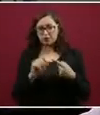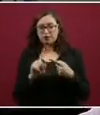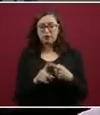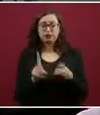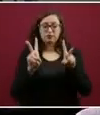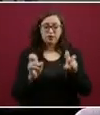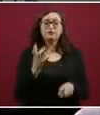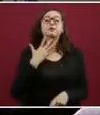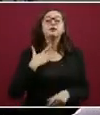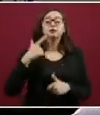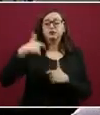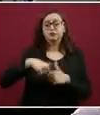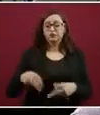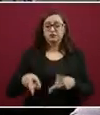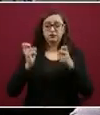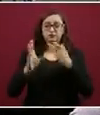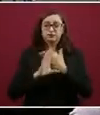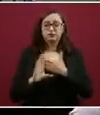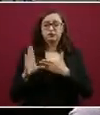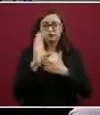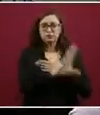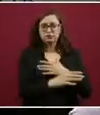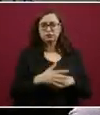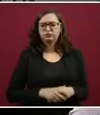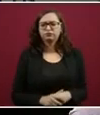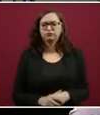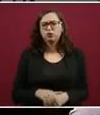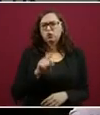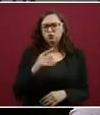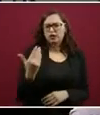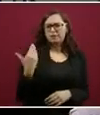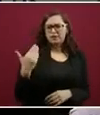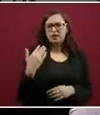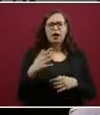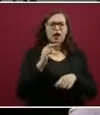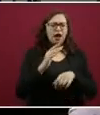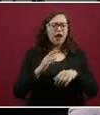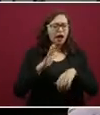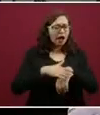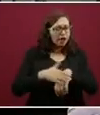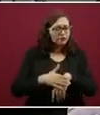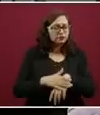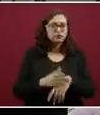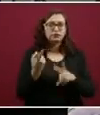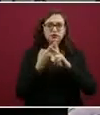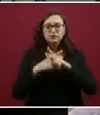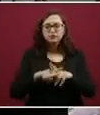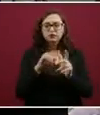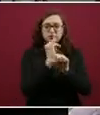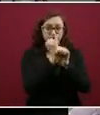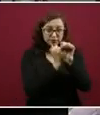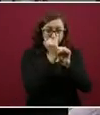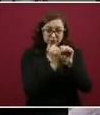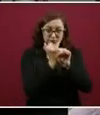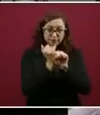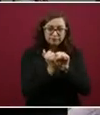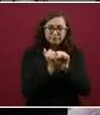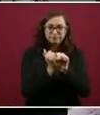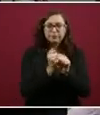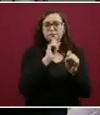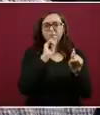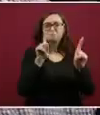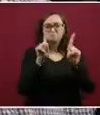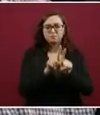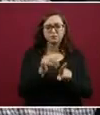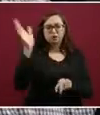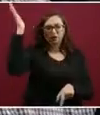huachicoleo. Quisiéramos saber, usted anunció hace unos meses que se estaba investigando, y también el titular de la